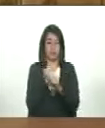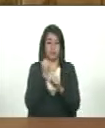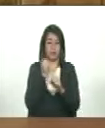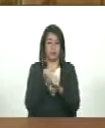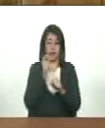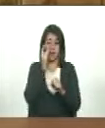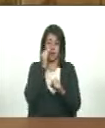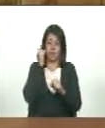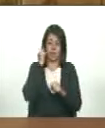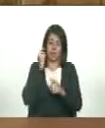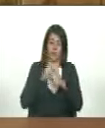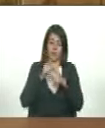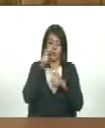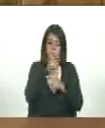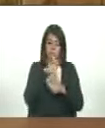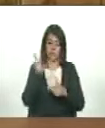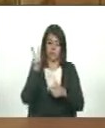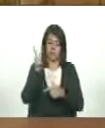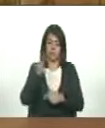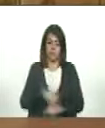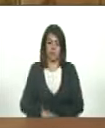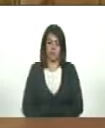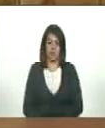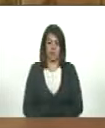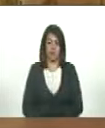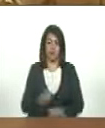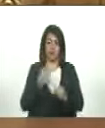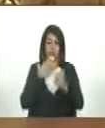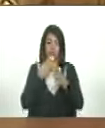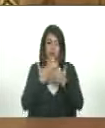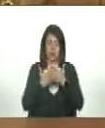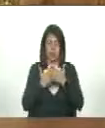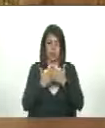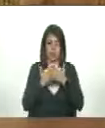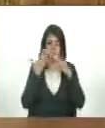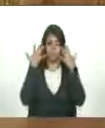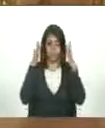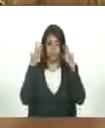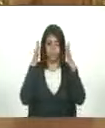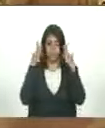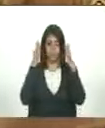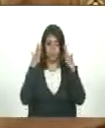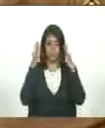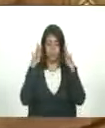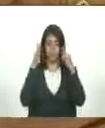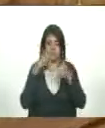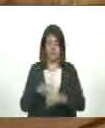trabajadores, trabajadoras y del pueblo de Venezuela. Muchísimas gracias.